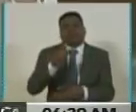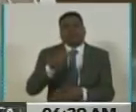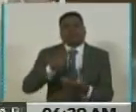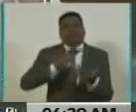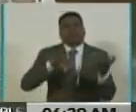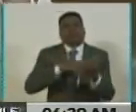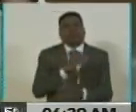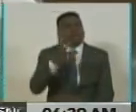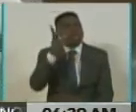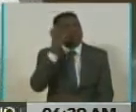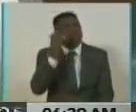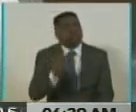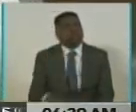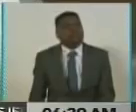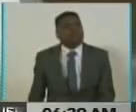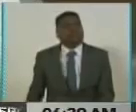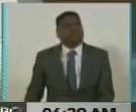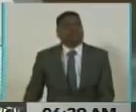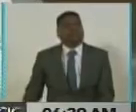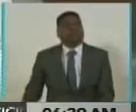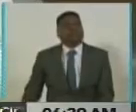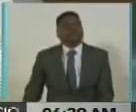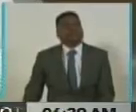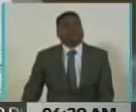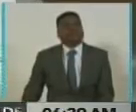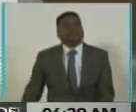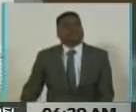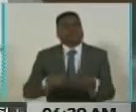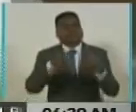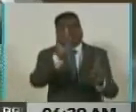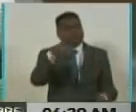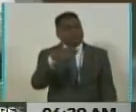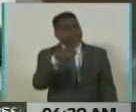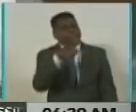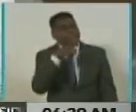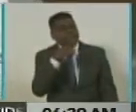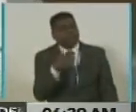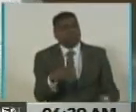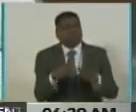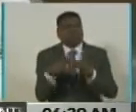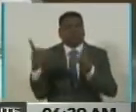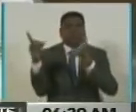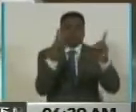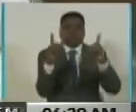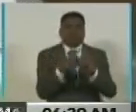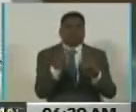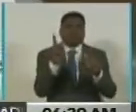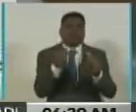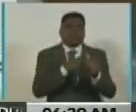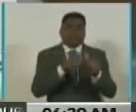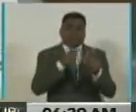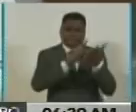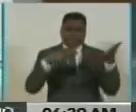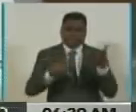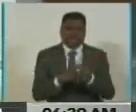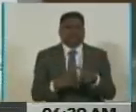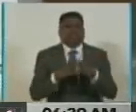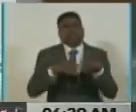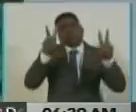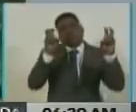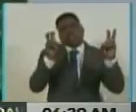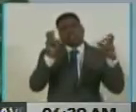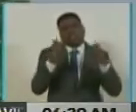Ahí lo escuchábamos, defender y reconocer lo que se ha logrado. Pero también uno se pregunta, en el debate, o en el inicio de la primera parte, tú lo decías, quizás el tema de